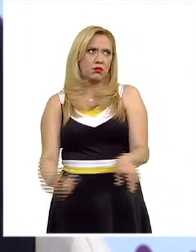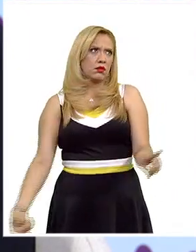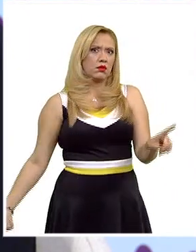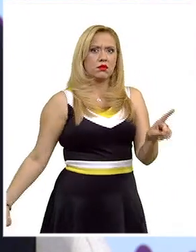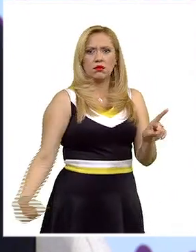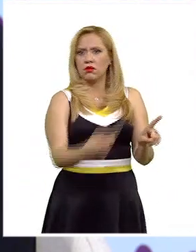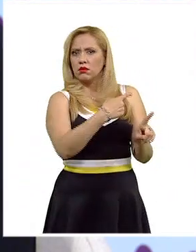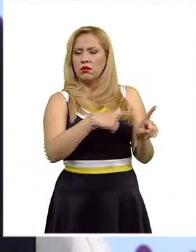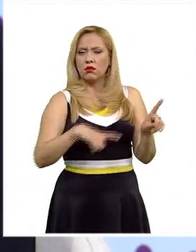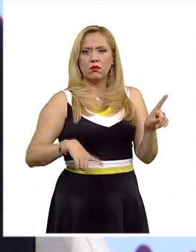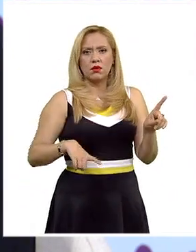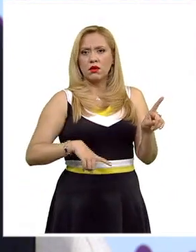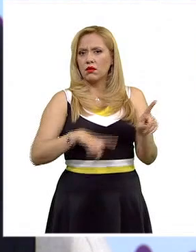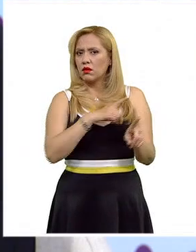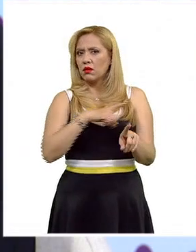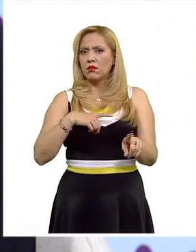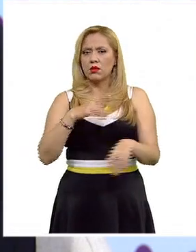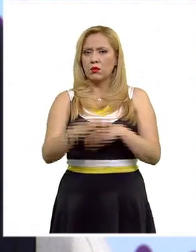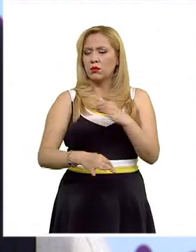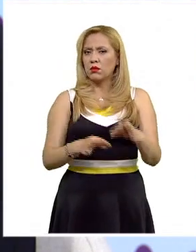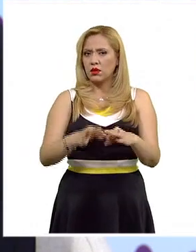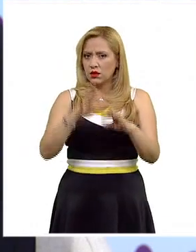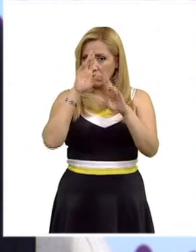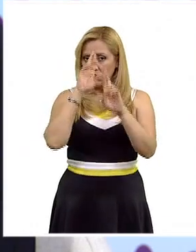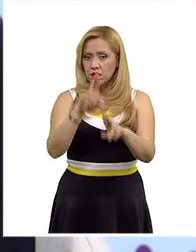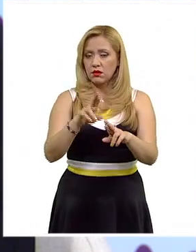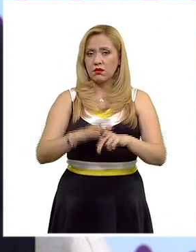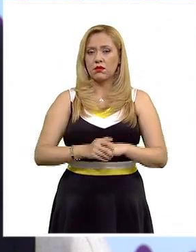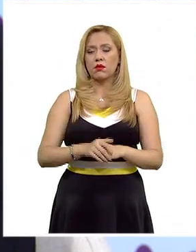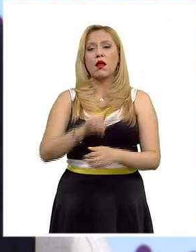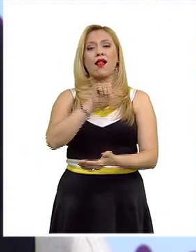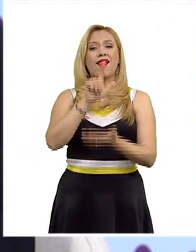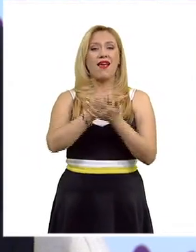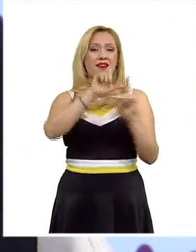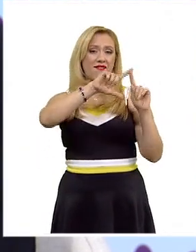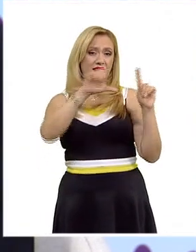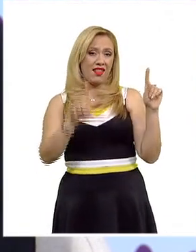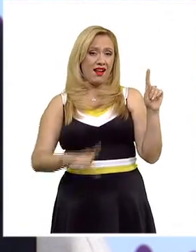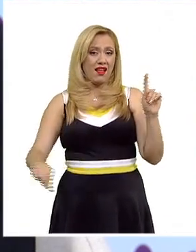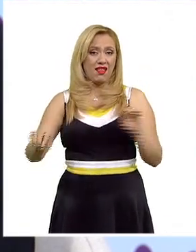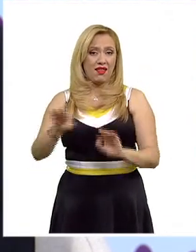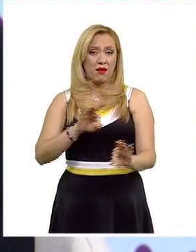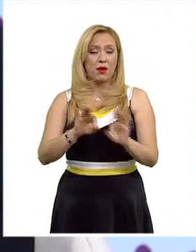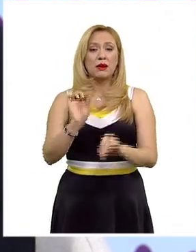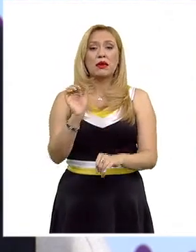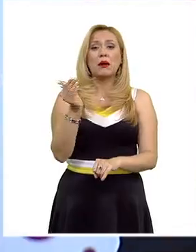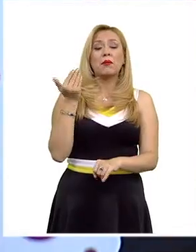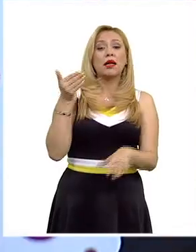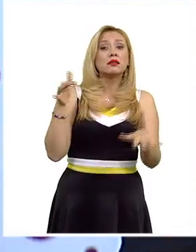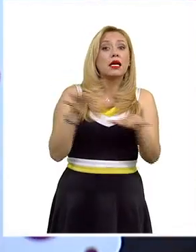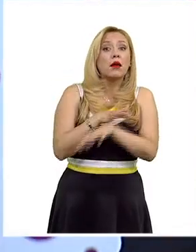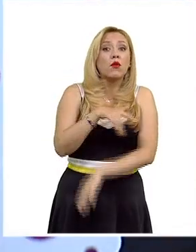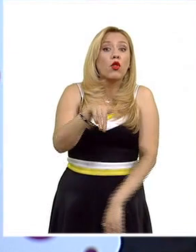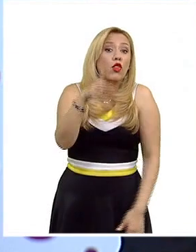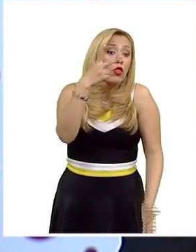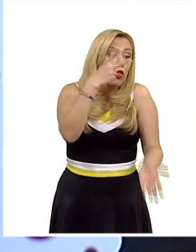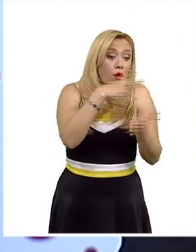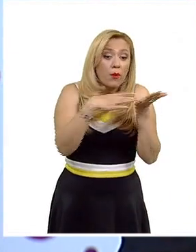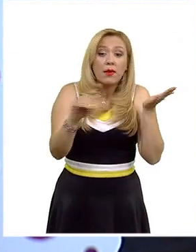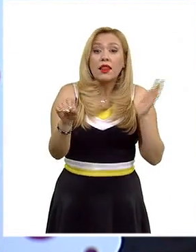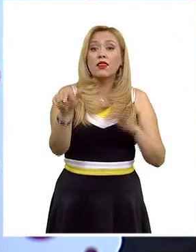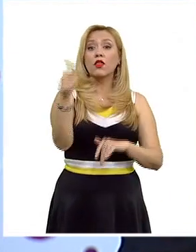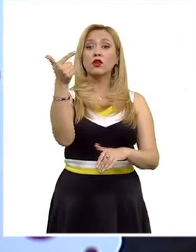ahí sigue, ¿no? Y el Estado en realidad, o sea, si pensamos, la Ley Federal del Trabajo apenas se reformó en 2012 para